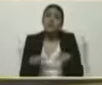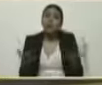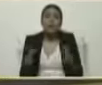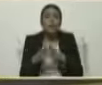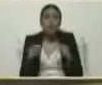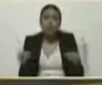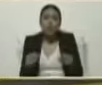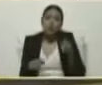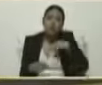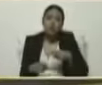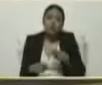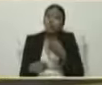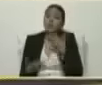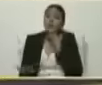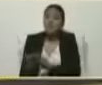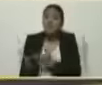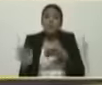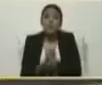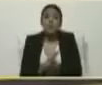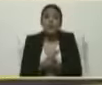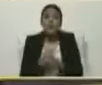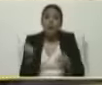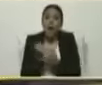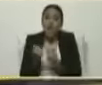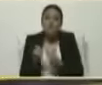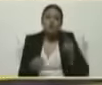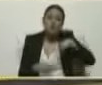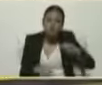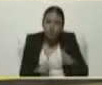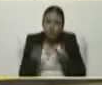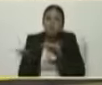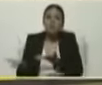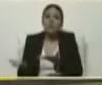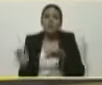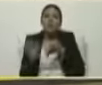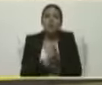el apoyo que nos han pedido, con el ministro Márquez,